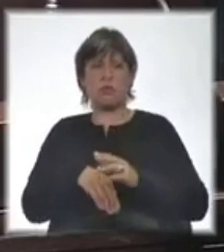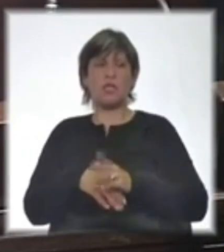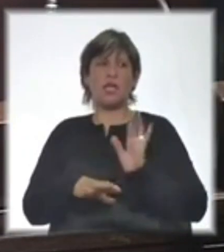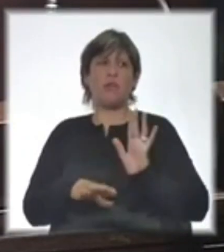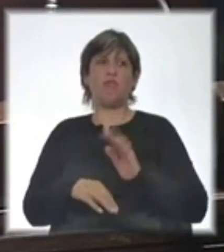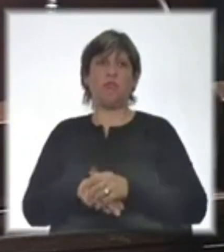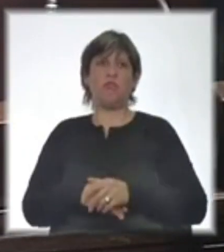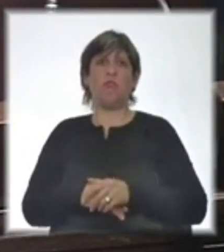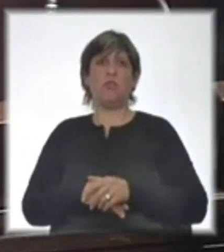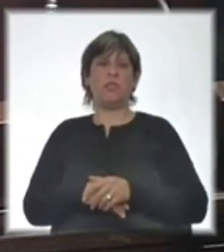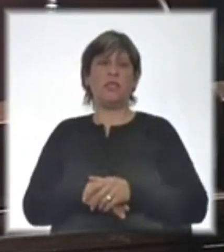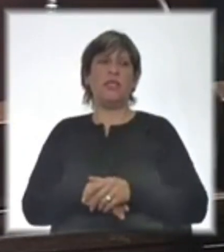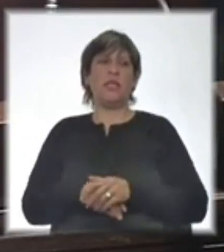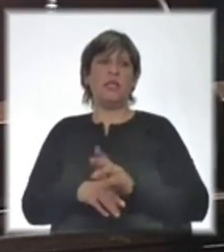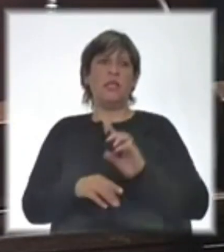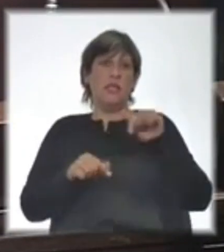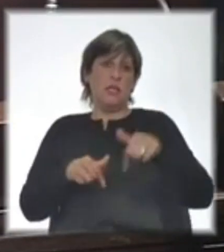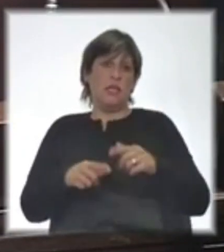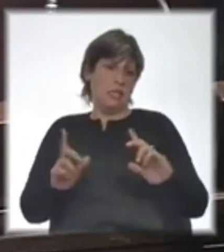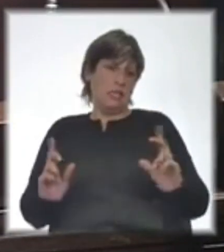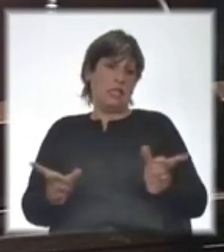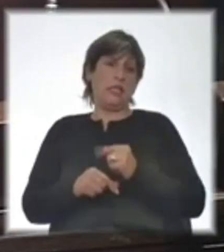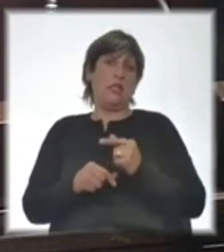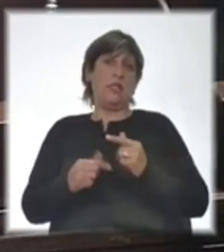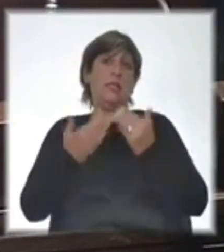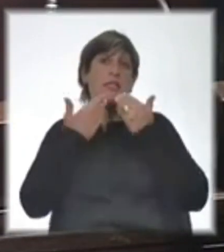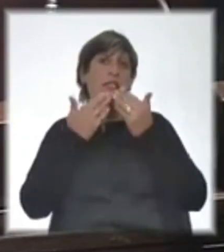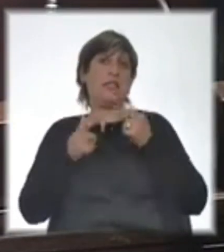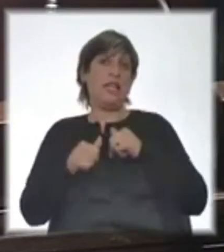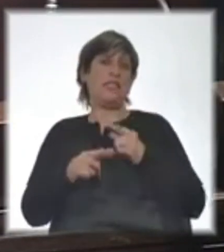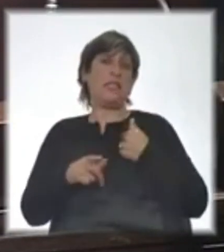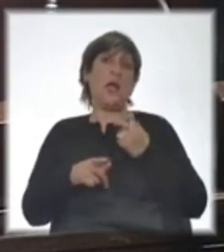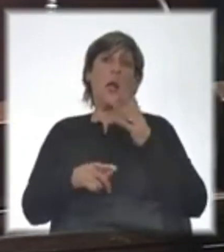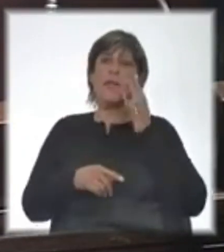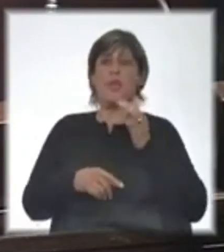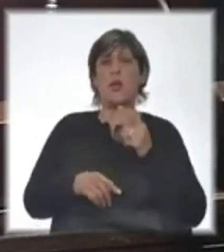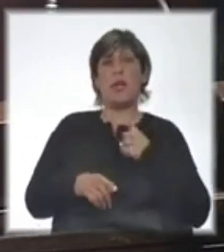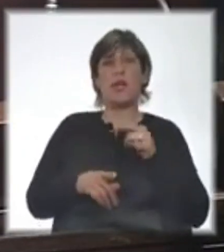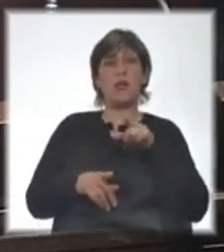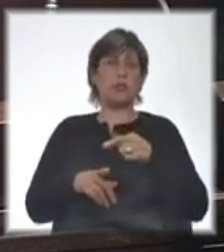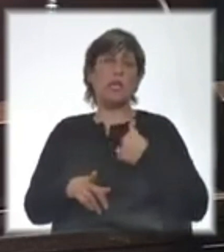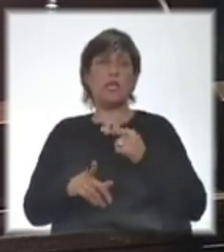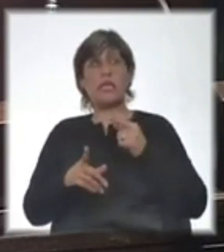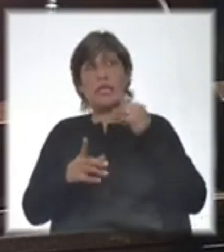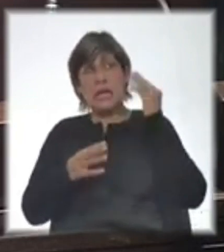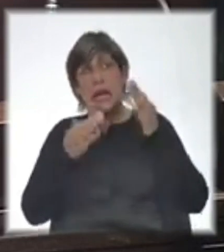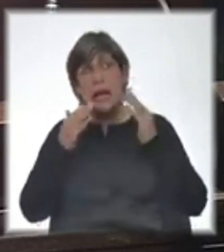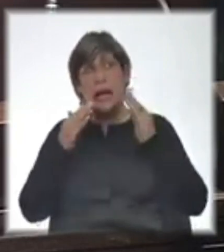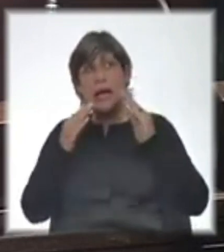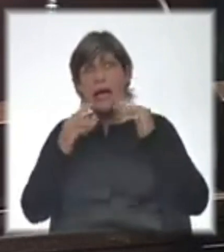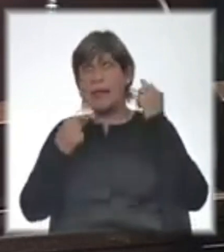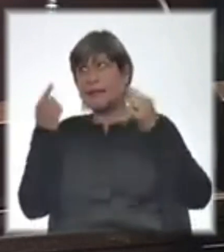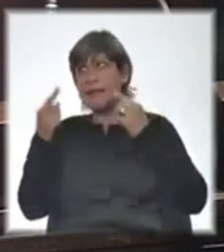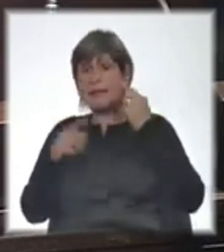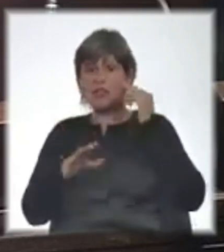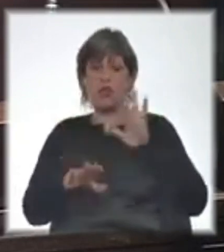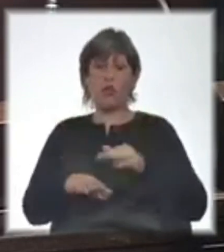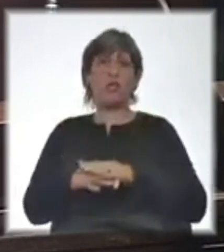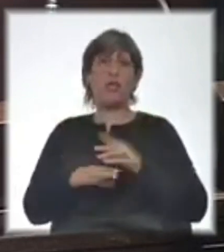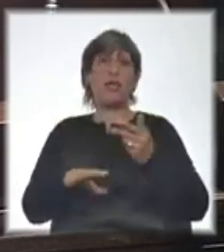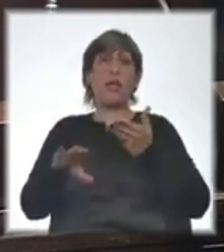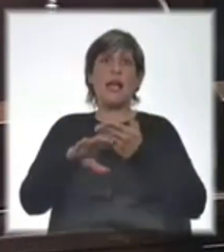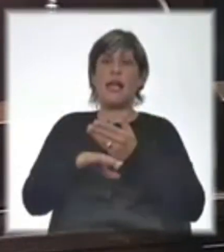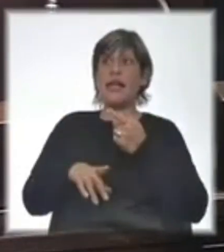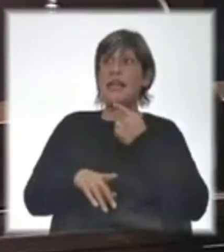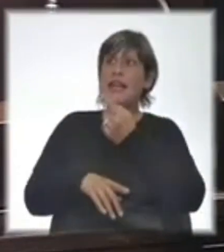el tiempo se termina. Yo agradezco, pido disculpas a la Cámara, la distracción. Le digo al diputado Posada que no tengo